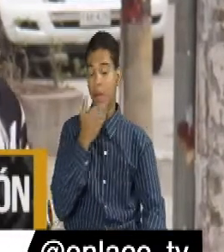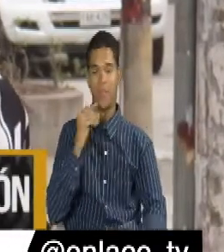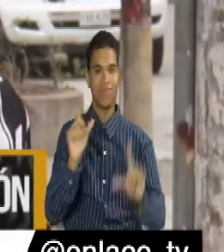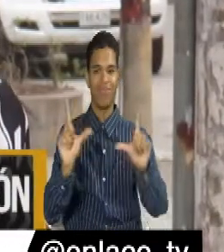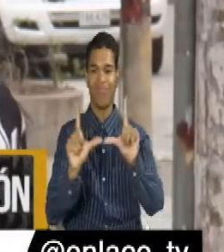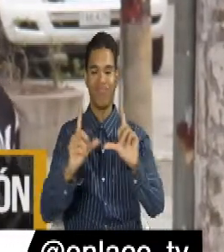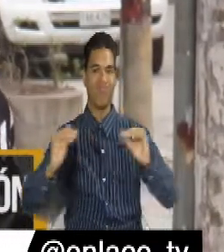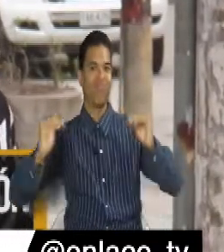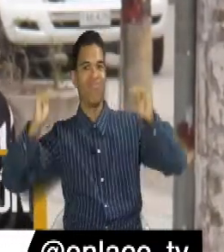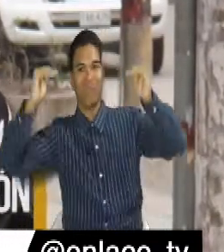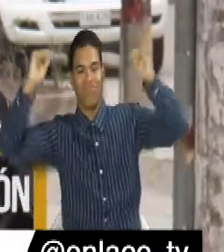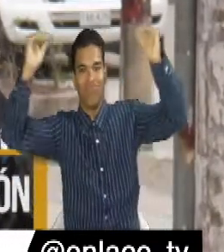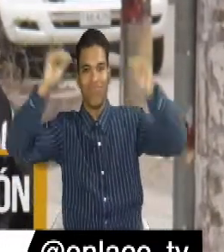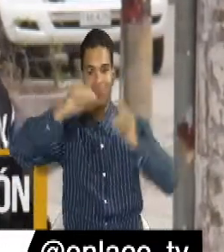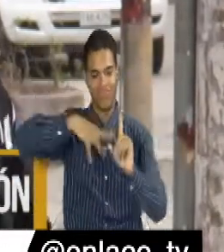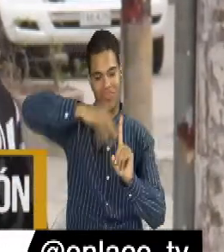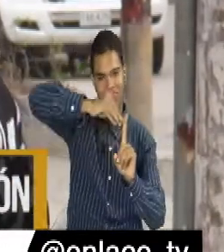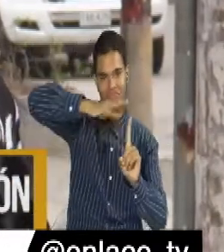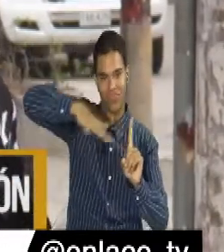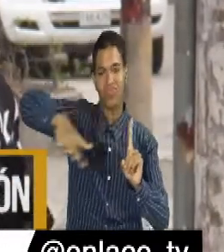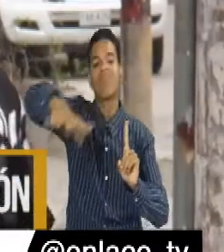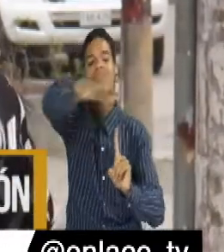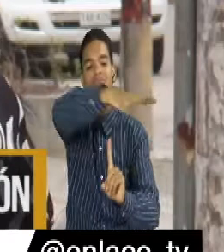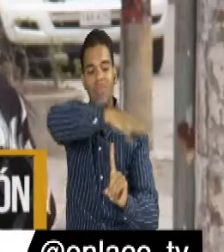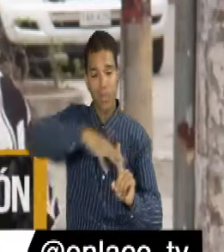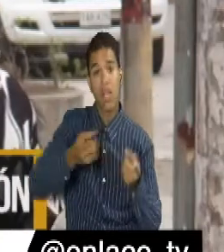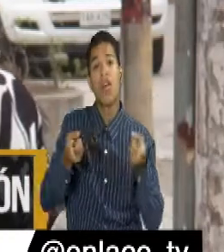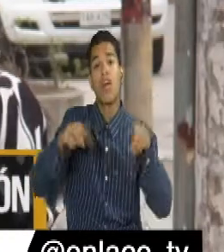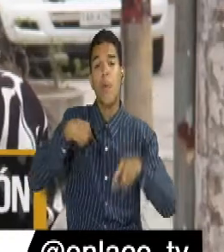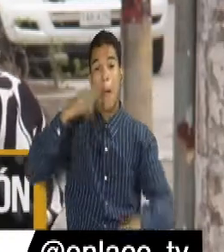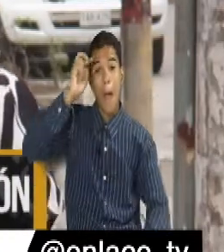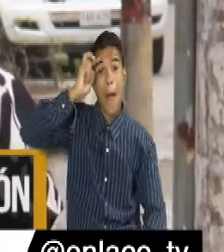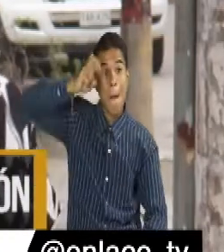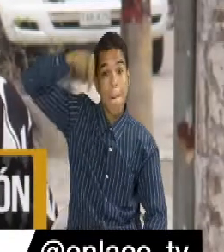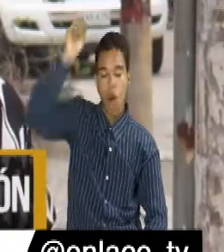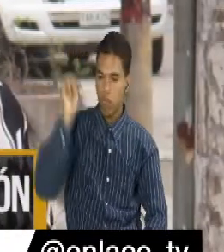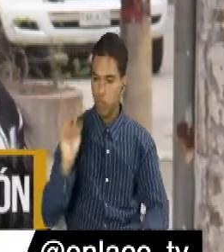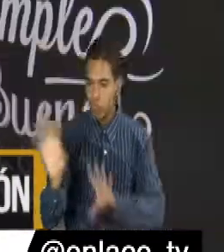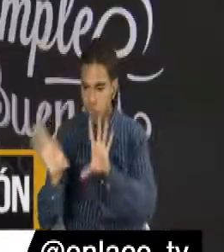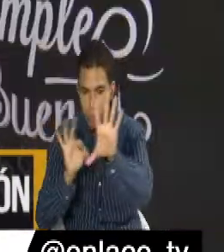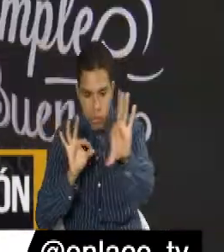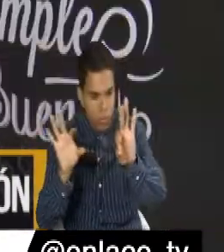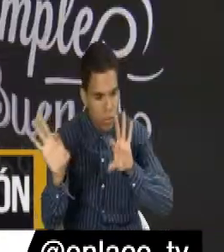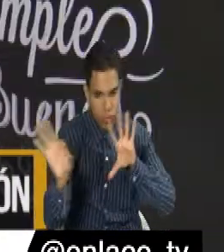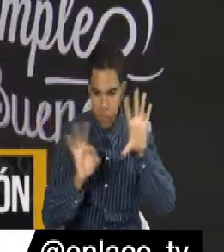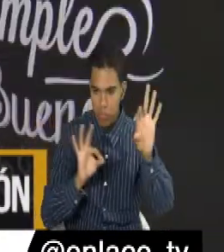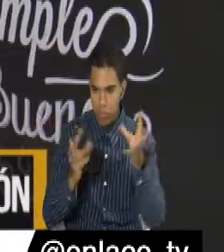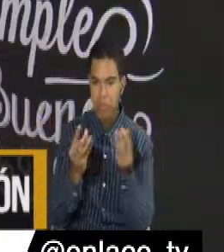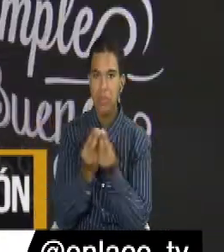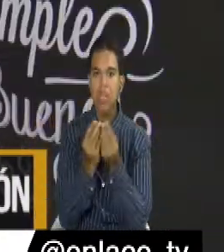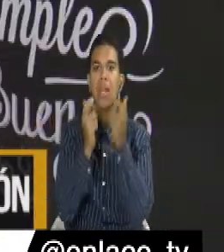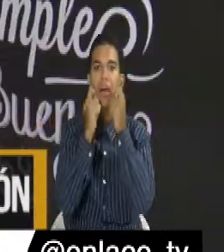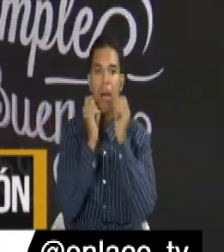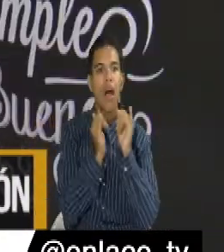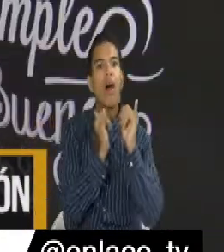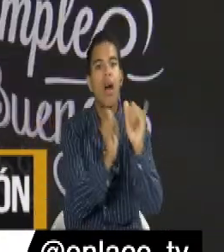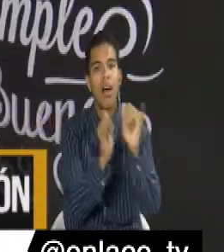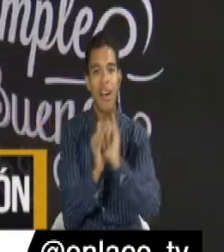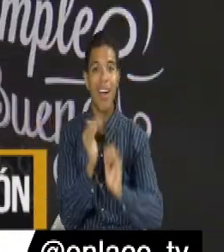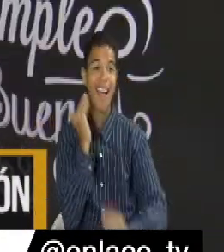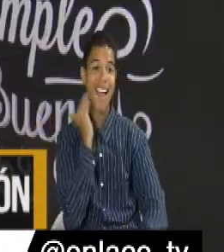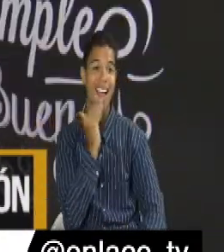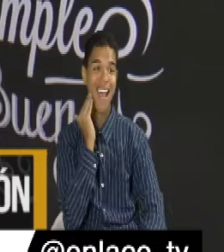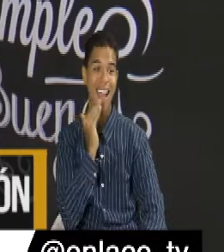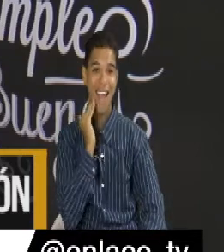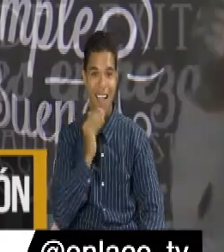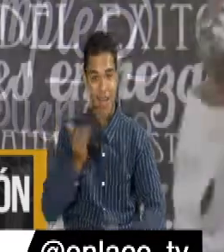y además contratamos personas profesionales y con una calidad humana tremenda. Para eso vamos a tener a nuestra presentadora, que es